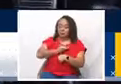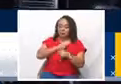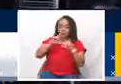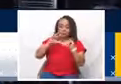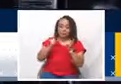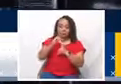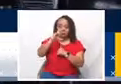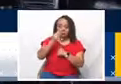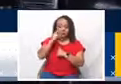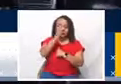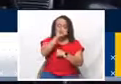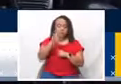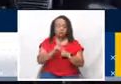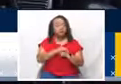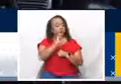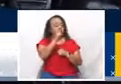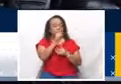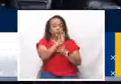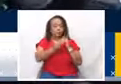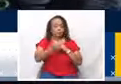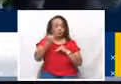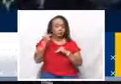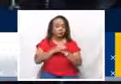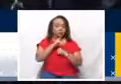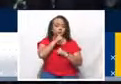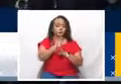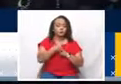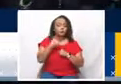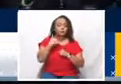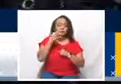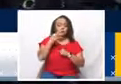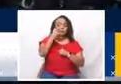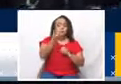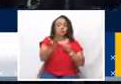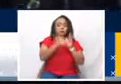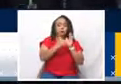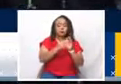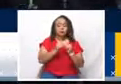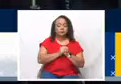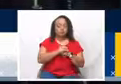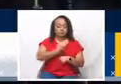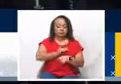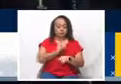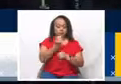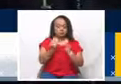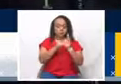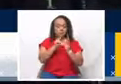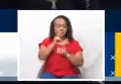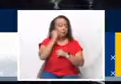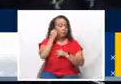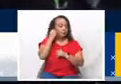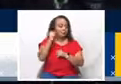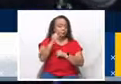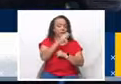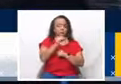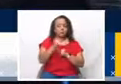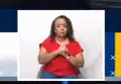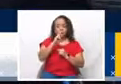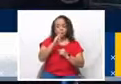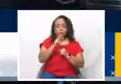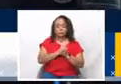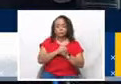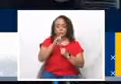Paralímpicos para Costa Rica. Sí, es algo histórico. En realidad, pues teníamos la proyección de volver a repetir las medallas y bueno, se repiten las 2 de oro y los 2 récords paralímpicos.